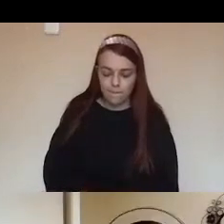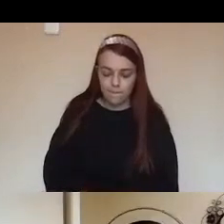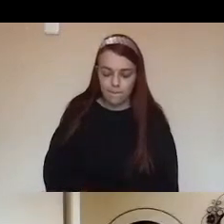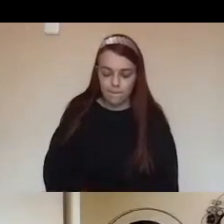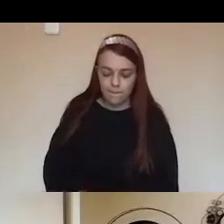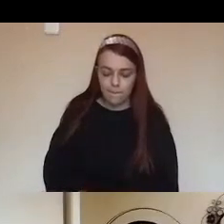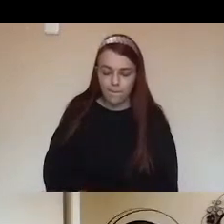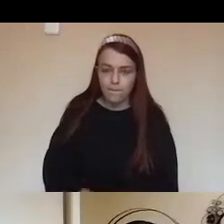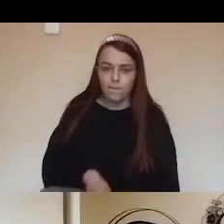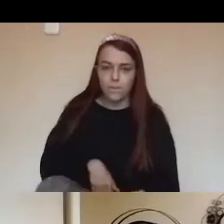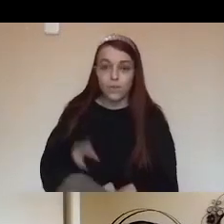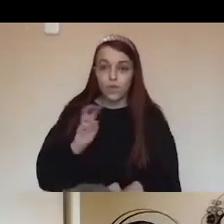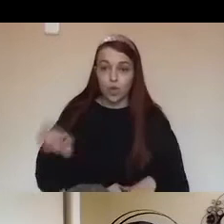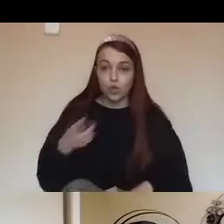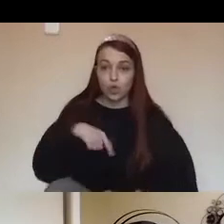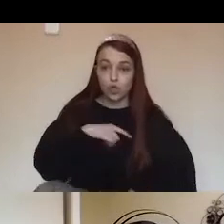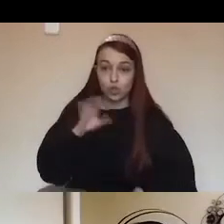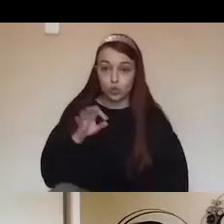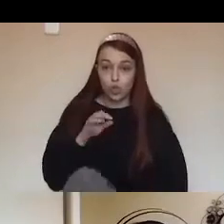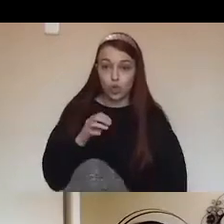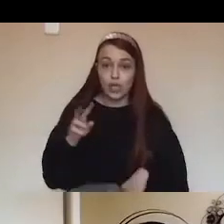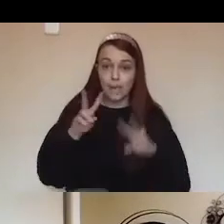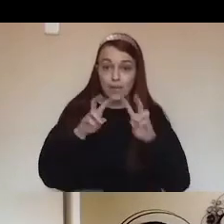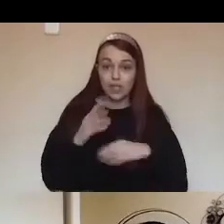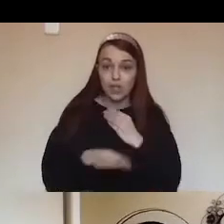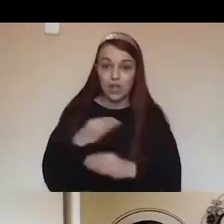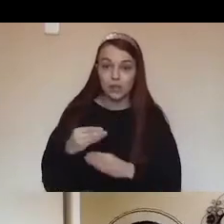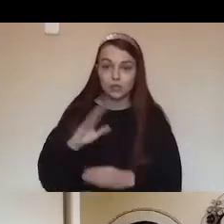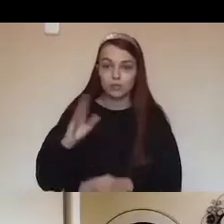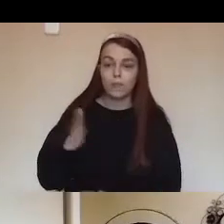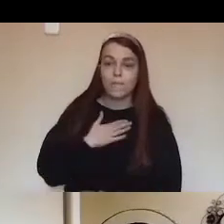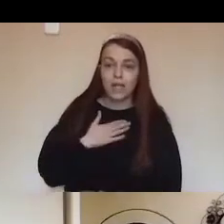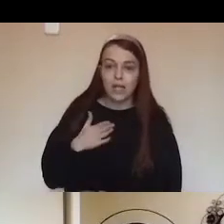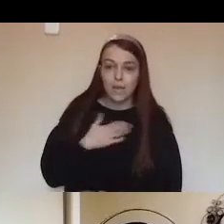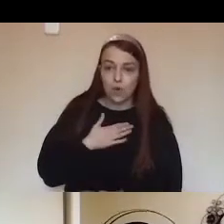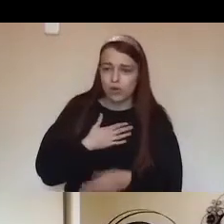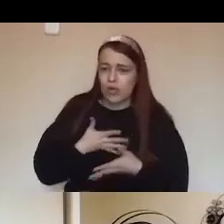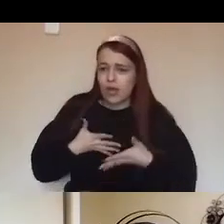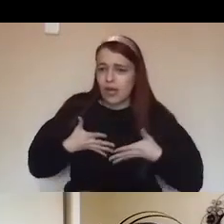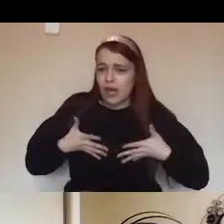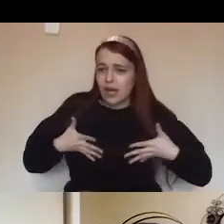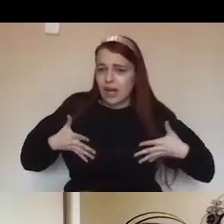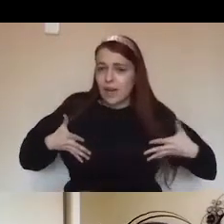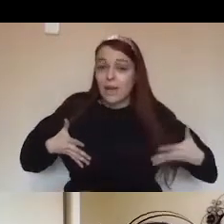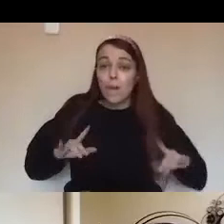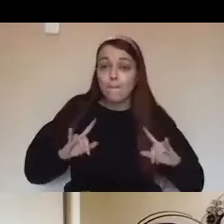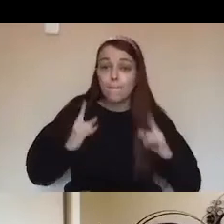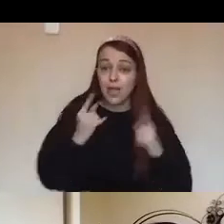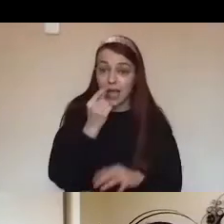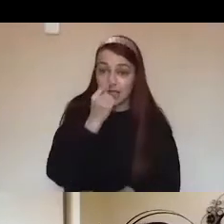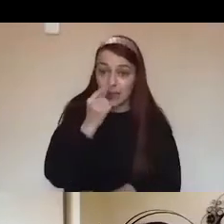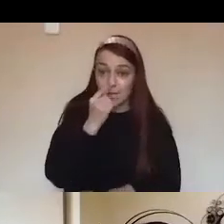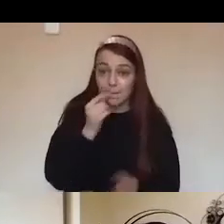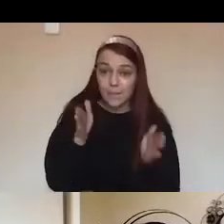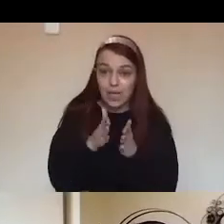encontramos cuando estábamos haciendo las investigaciones un patrimonio inmenso de unas plantas muy pequeñitas que también queríamos